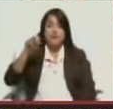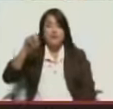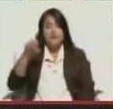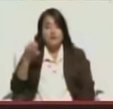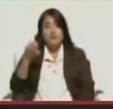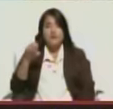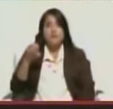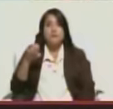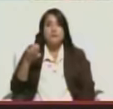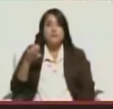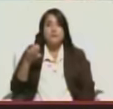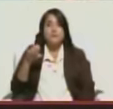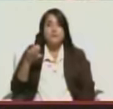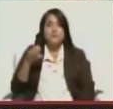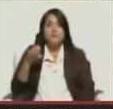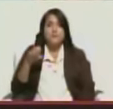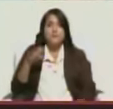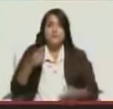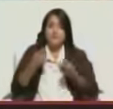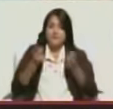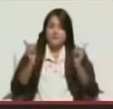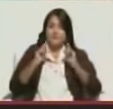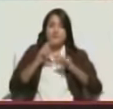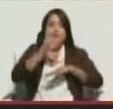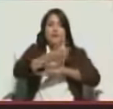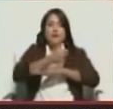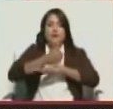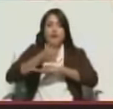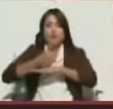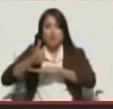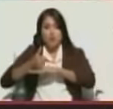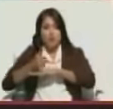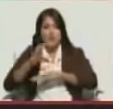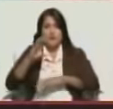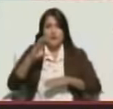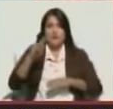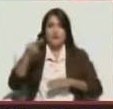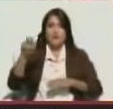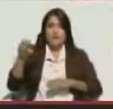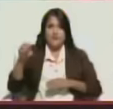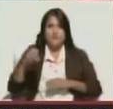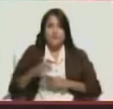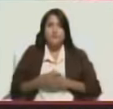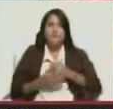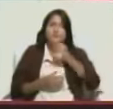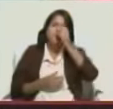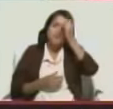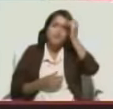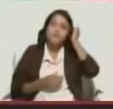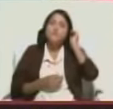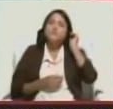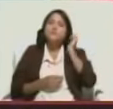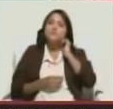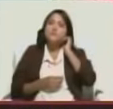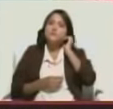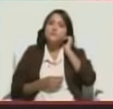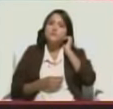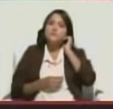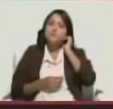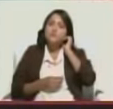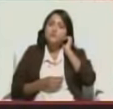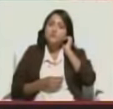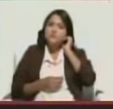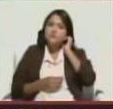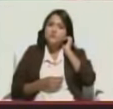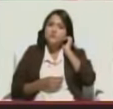electoral en nombre de los rectores y las rectoras del Consejo Nacional electoral y como